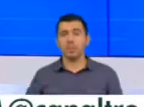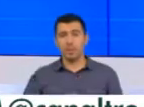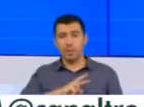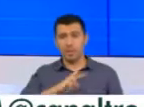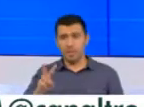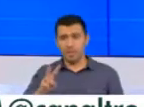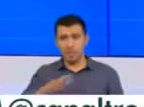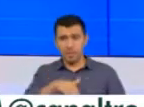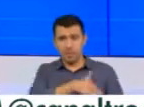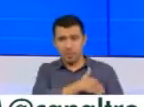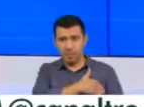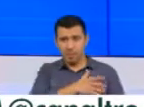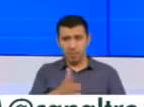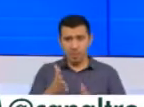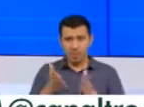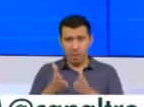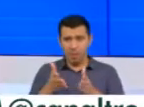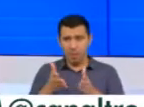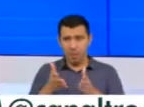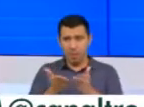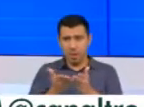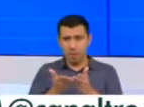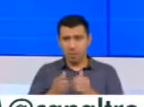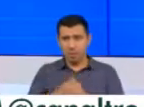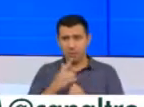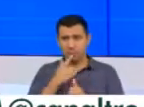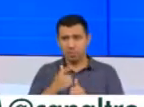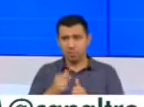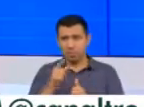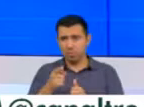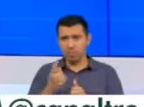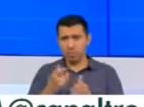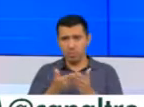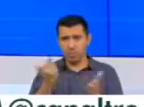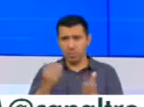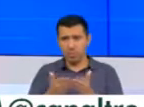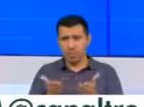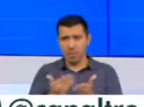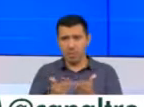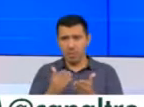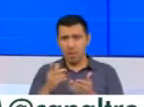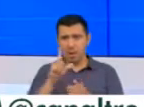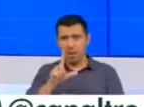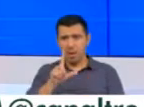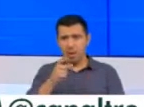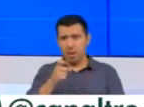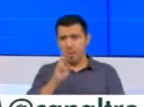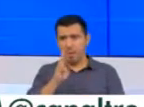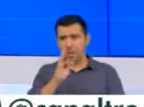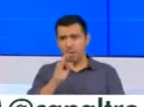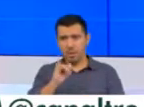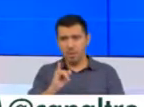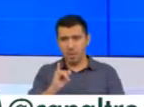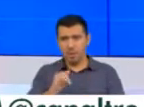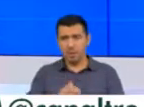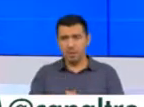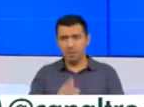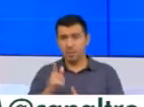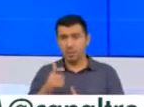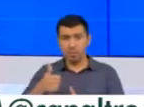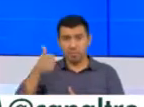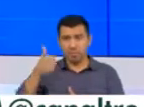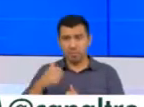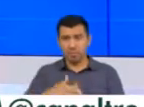el manual de convivencia de la inclusión de derechos de la comunidad lgtbi aún así el acto funcionario asegura que